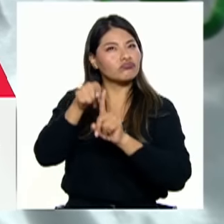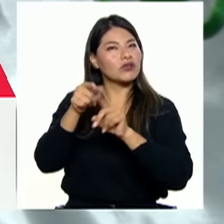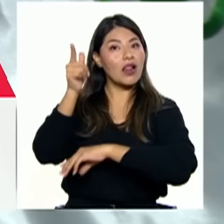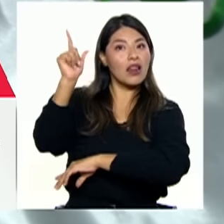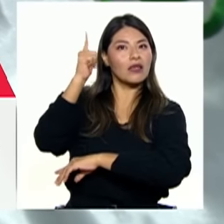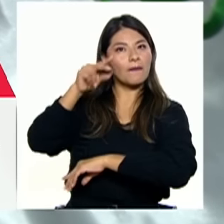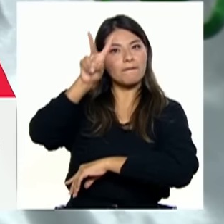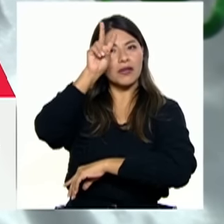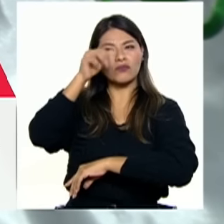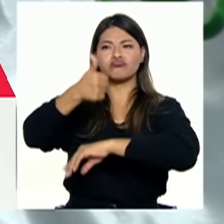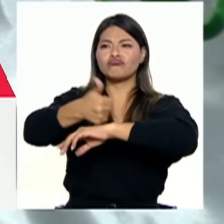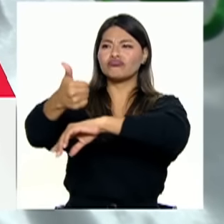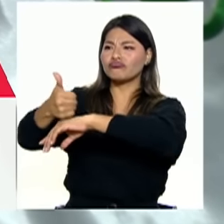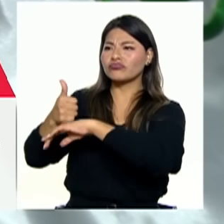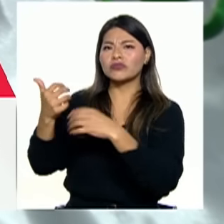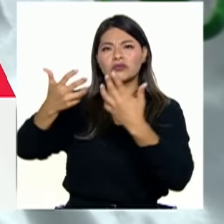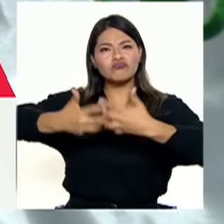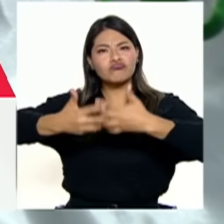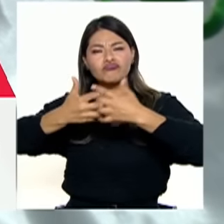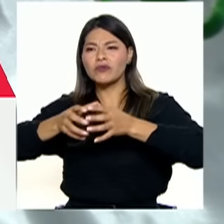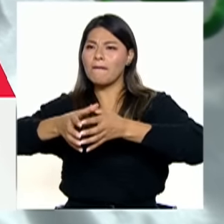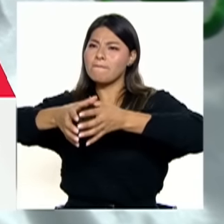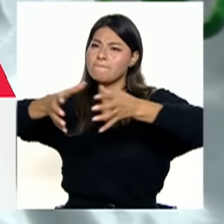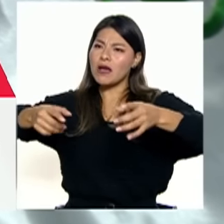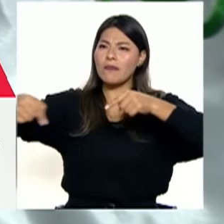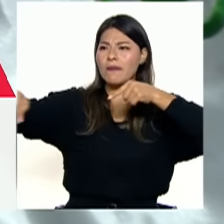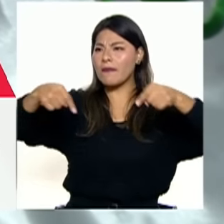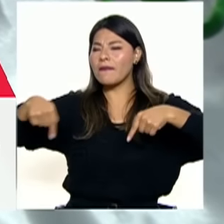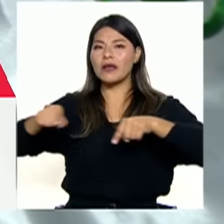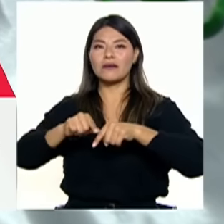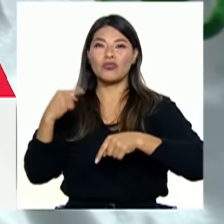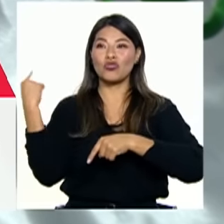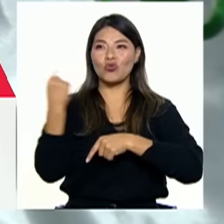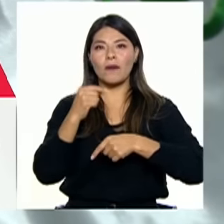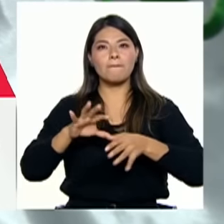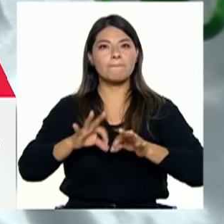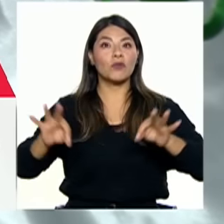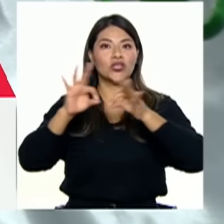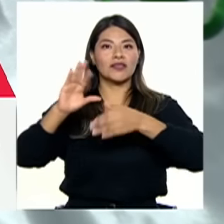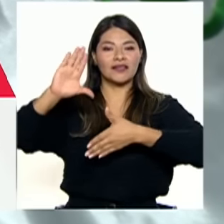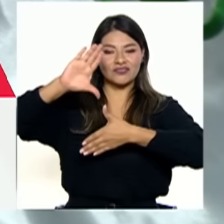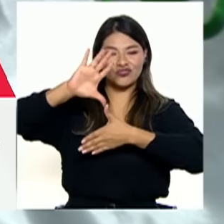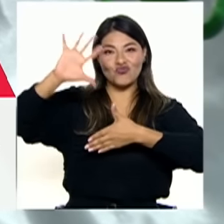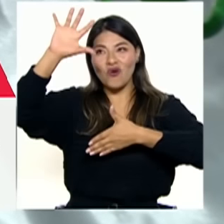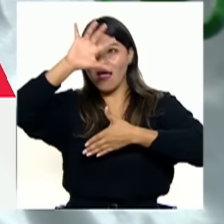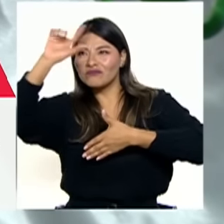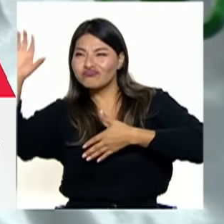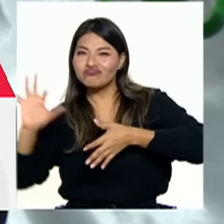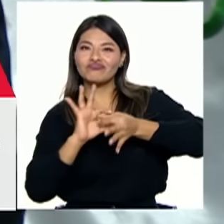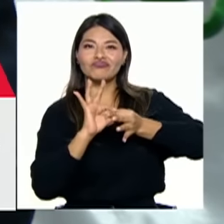centro logístico e industrial, el mayor y más importante del Pacífico sudamericano.